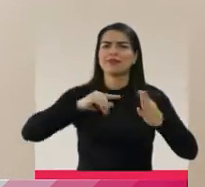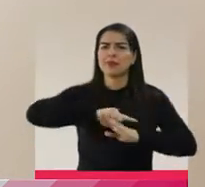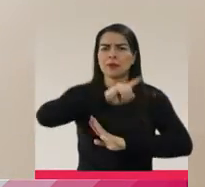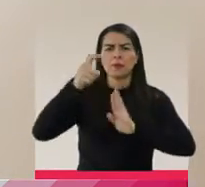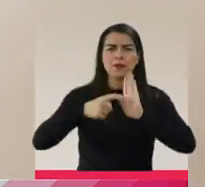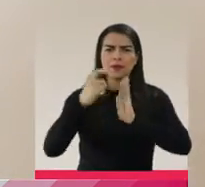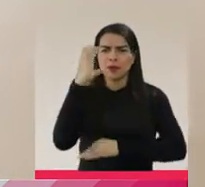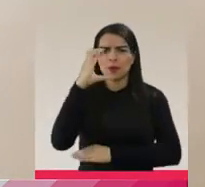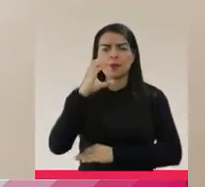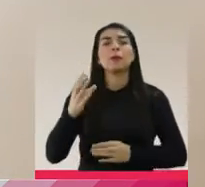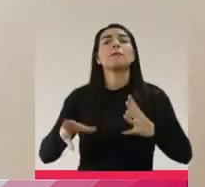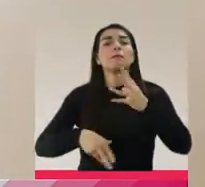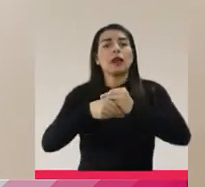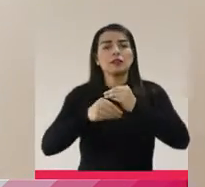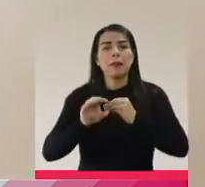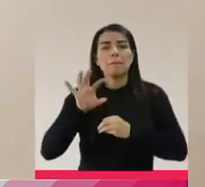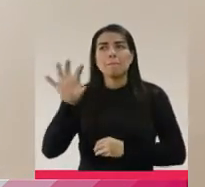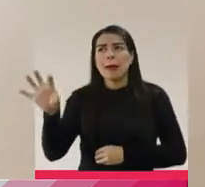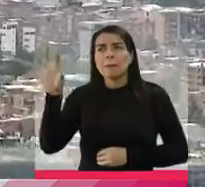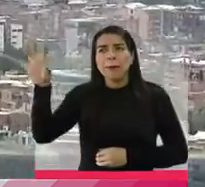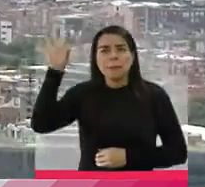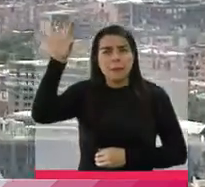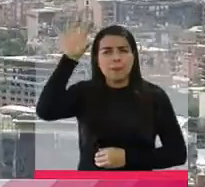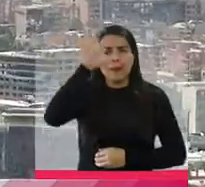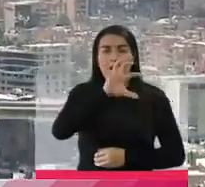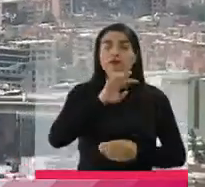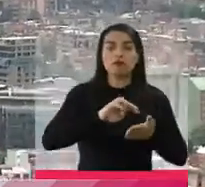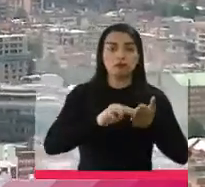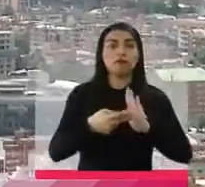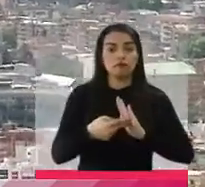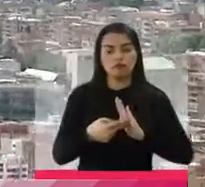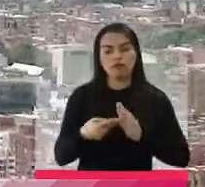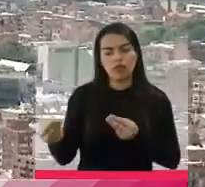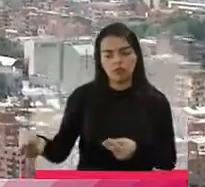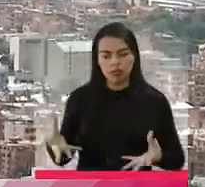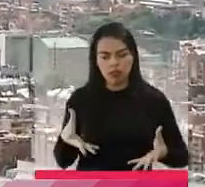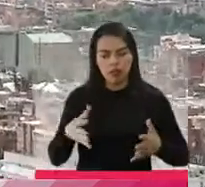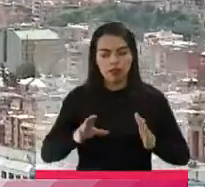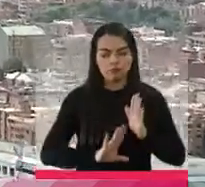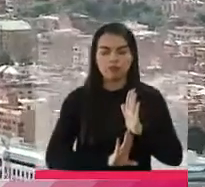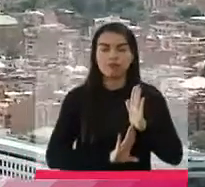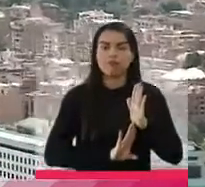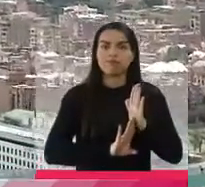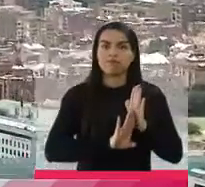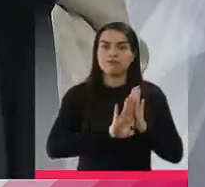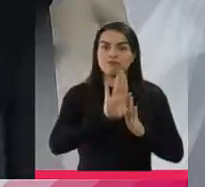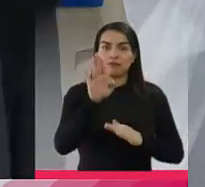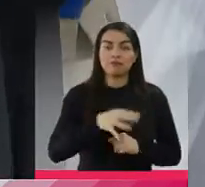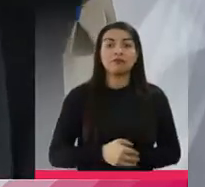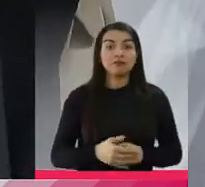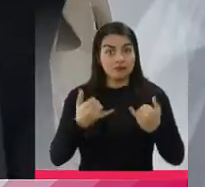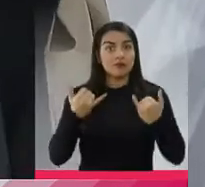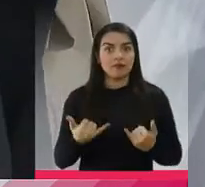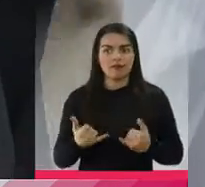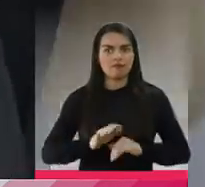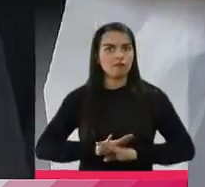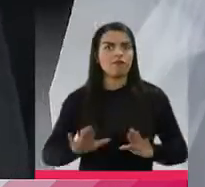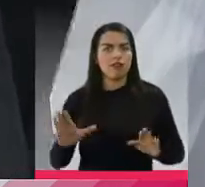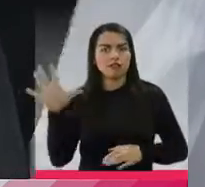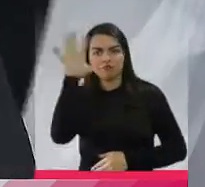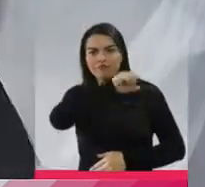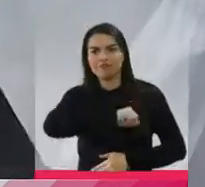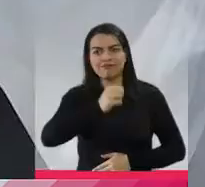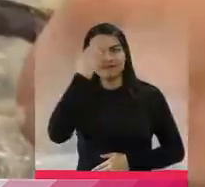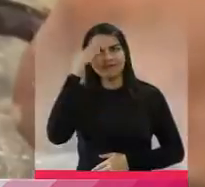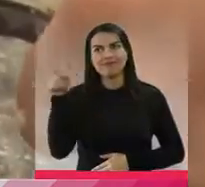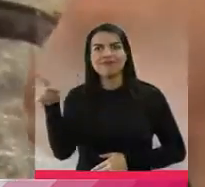que las empresas crezcan y se desarrollen. La capital se ha caracterizado a través de los años por ser una ciudad de emprendedores, donde han nacido algunas de